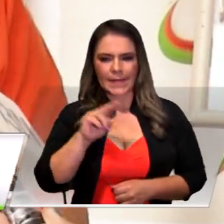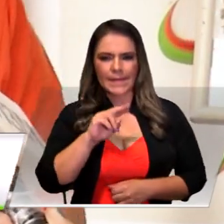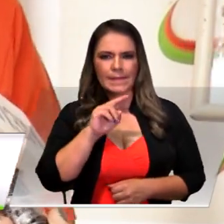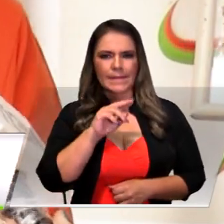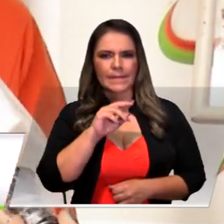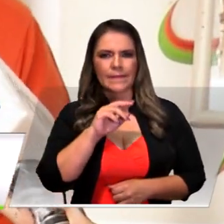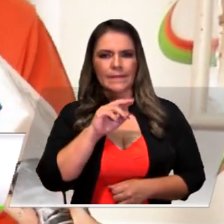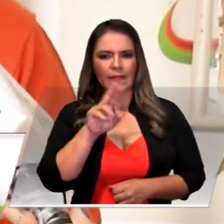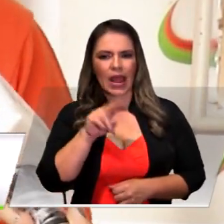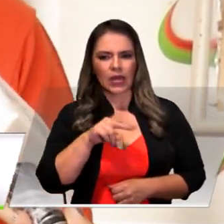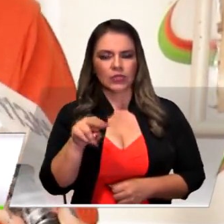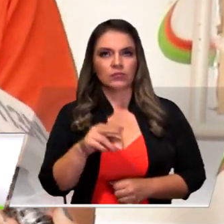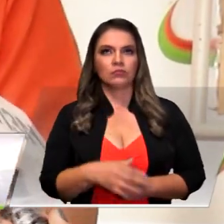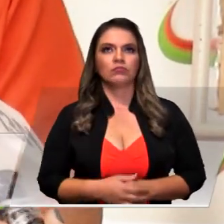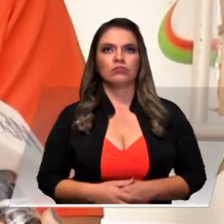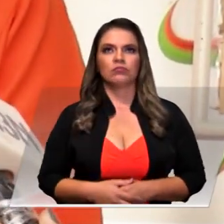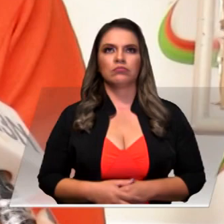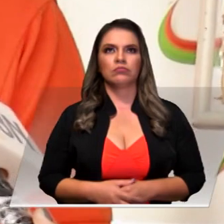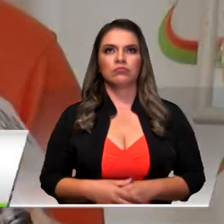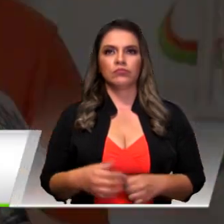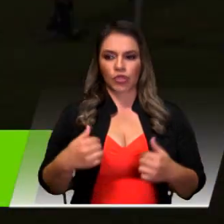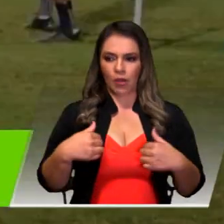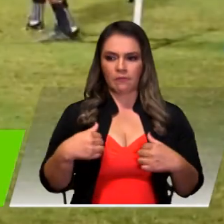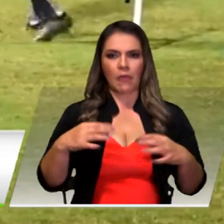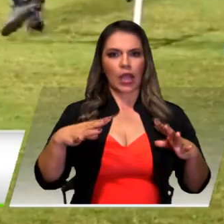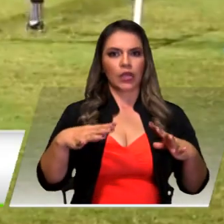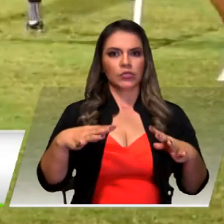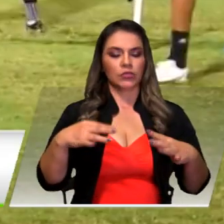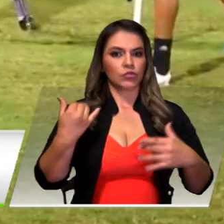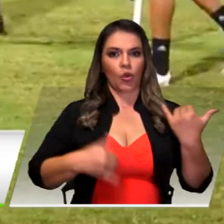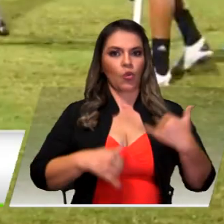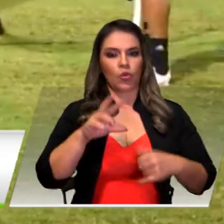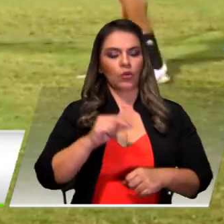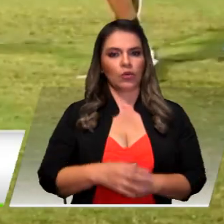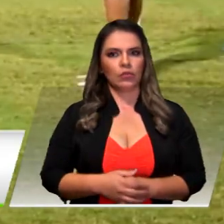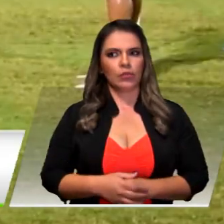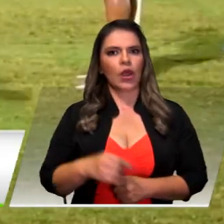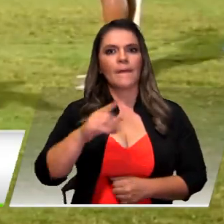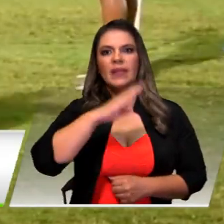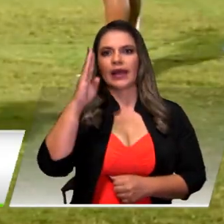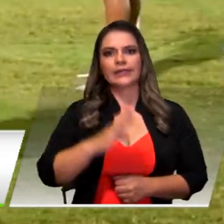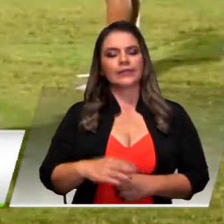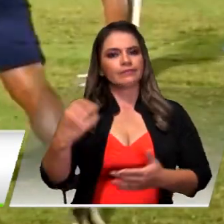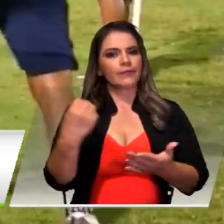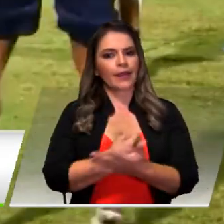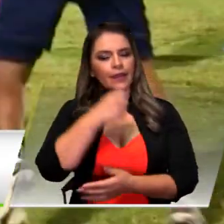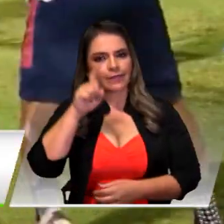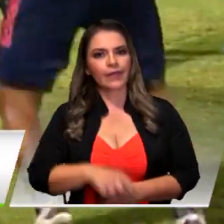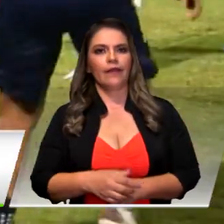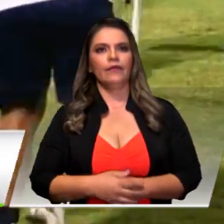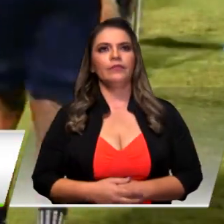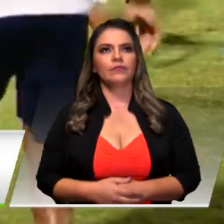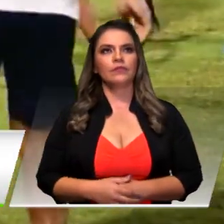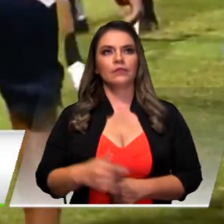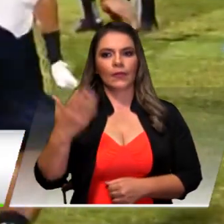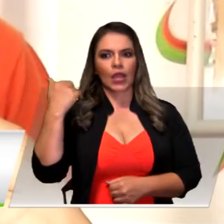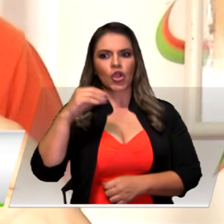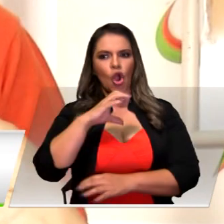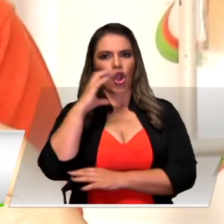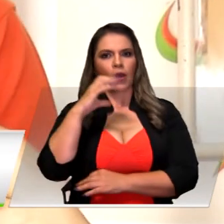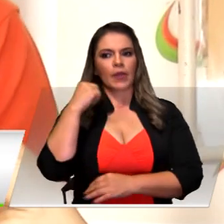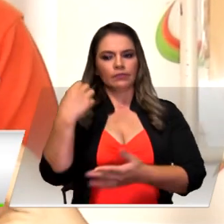no estoy pensando en vacaciones y ya yo no estoy jugando. Hay que ganarle a Brasil. Si nuestra selección quería al